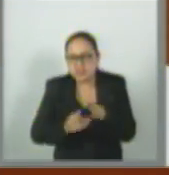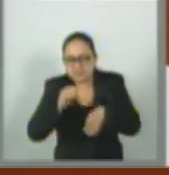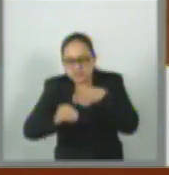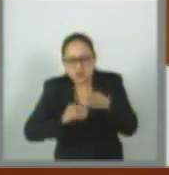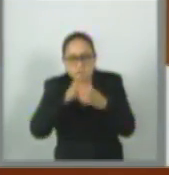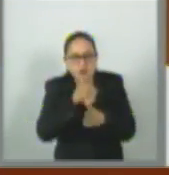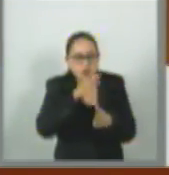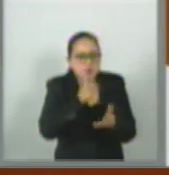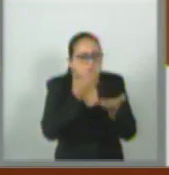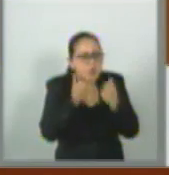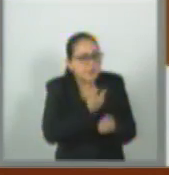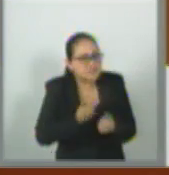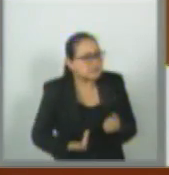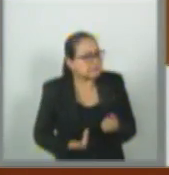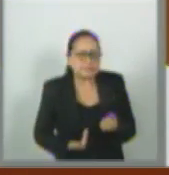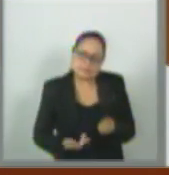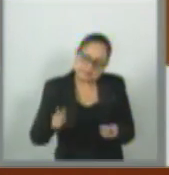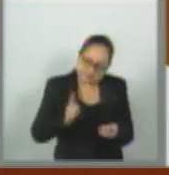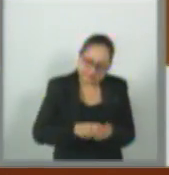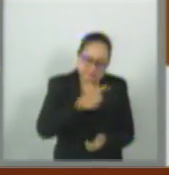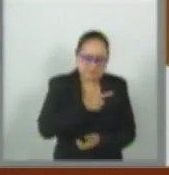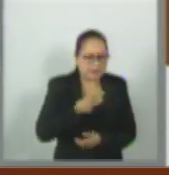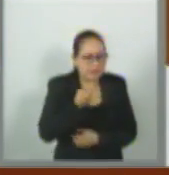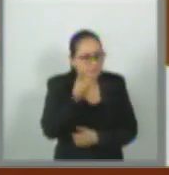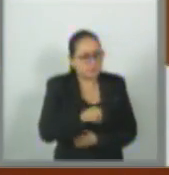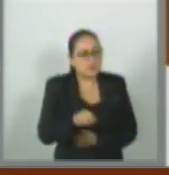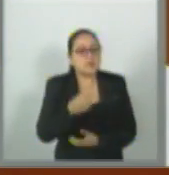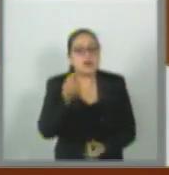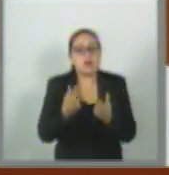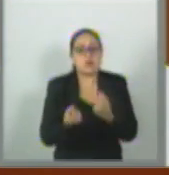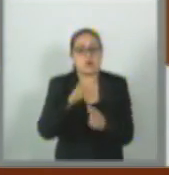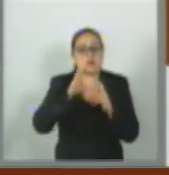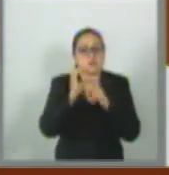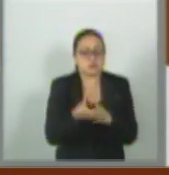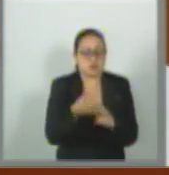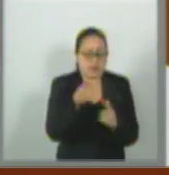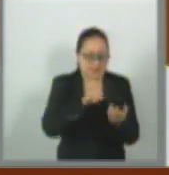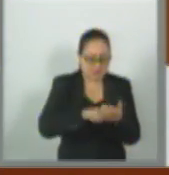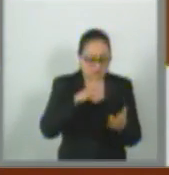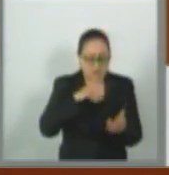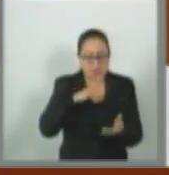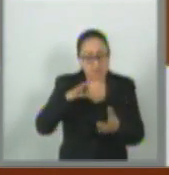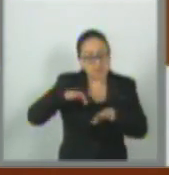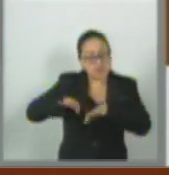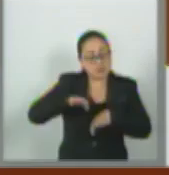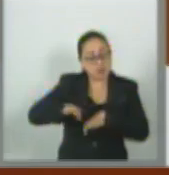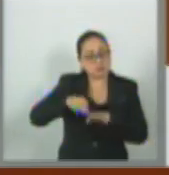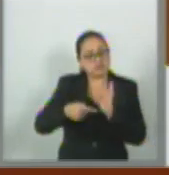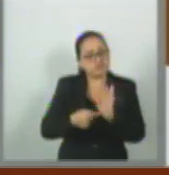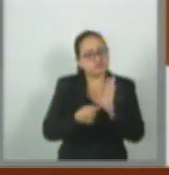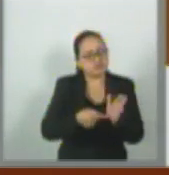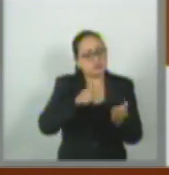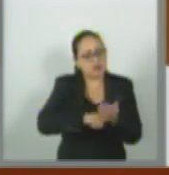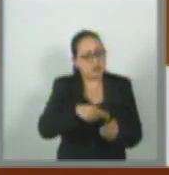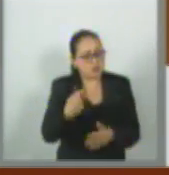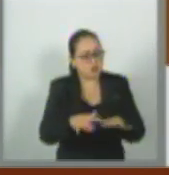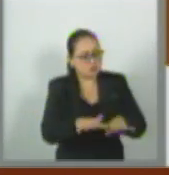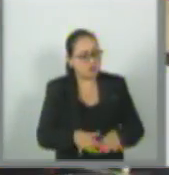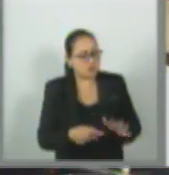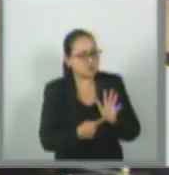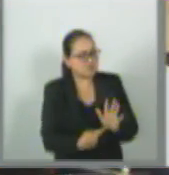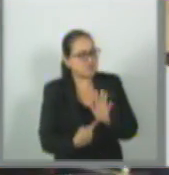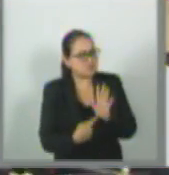más impulso y más trabajo en las comisiones que finalmente es este trabajo el que se ve reflejado en este pleno